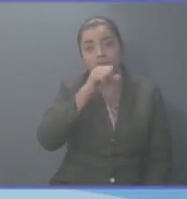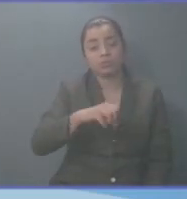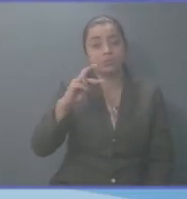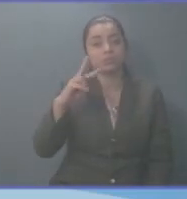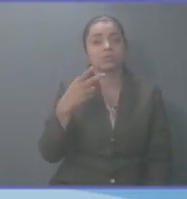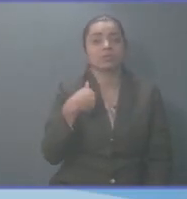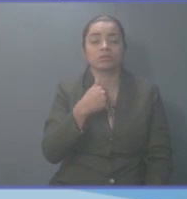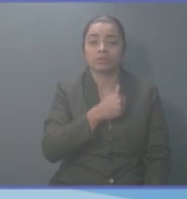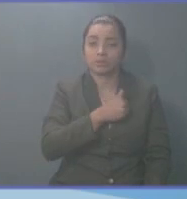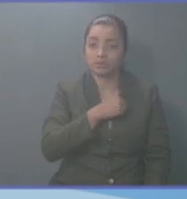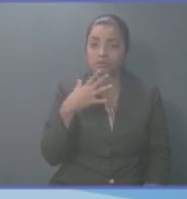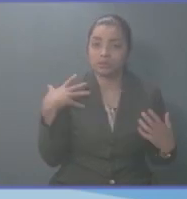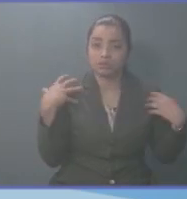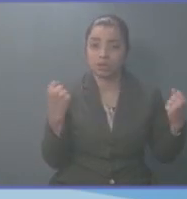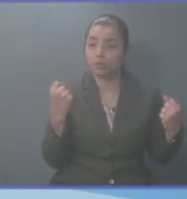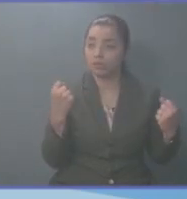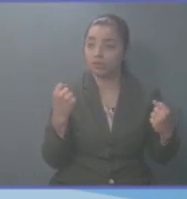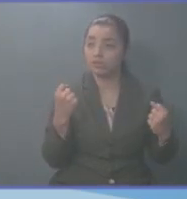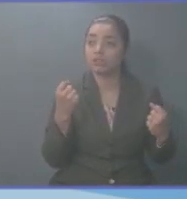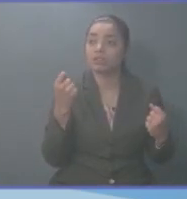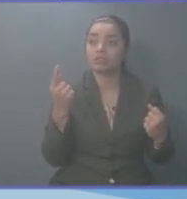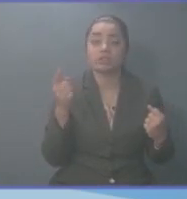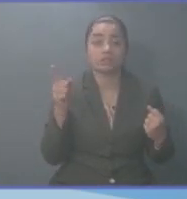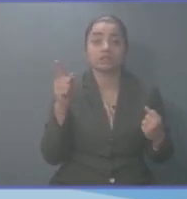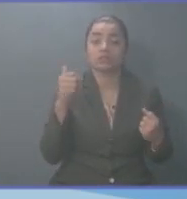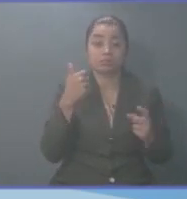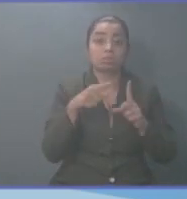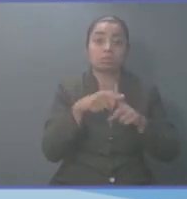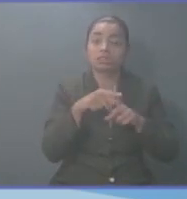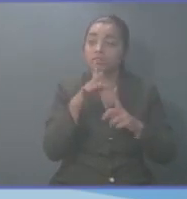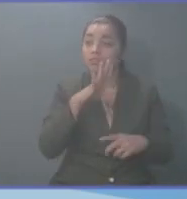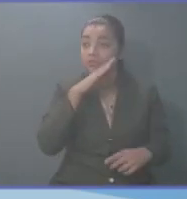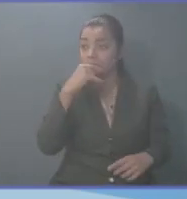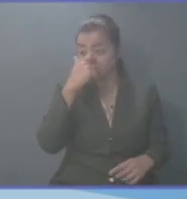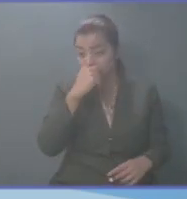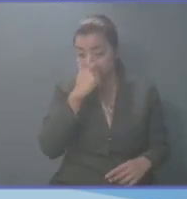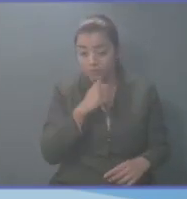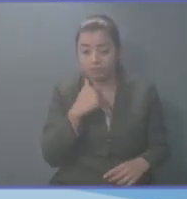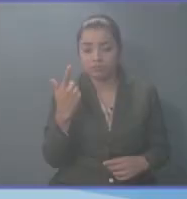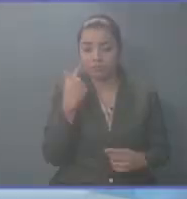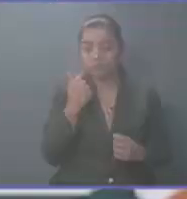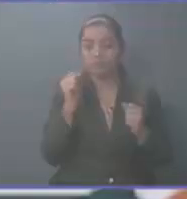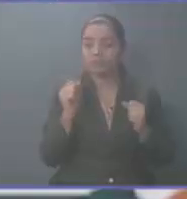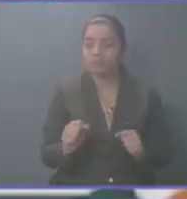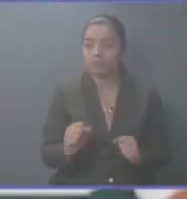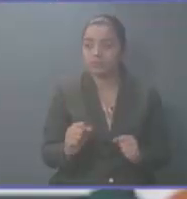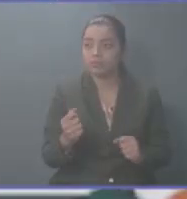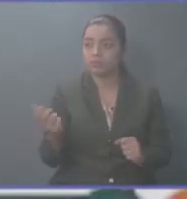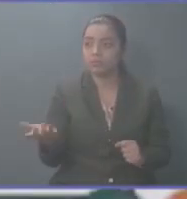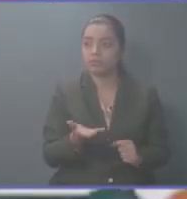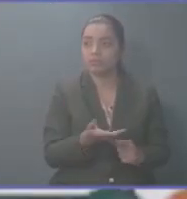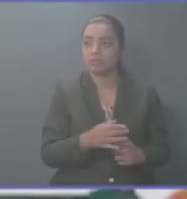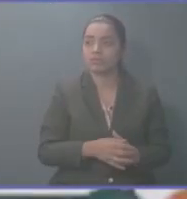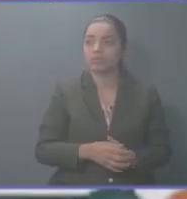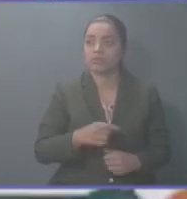de Salud de Irán dio positivo por coronavirus y quiero que lo voy a solicitar a producción a ver si me pueden poner este audio,